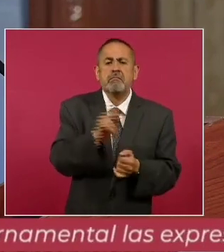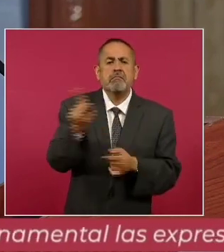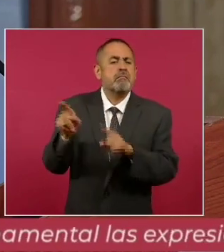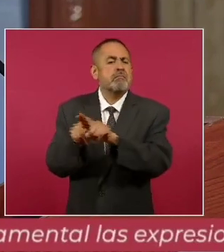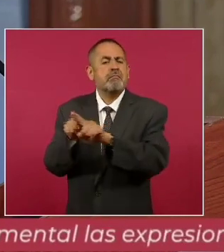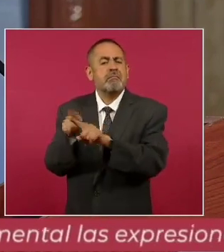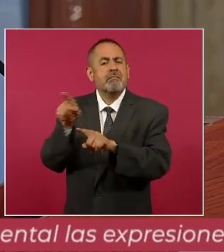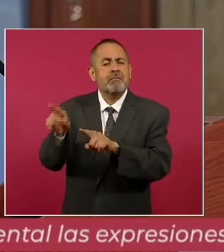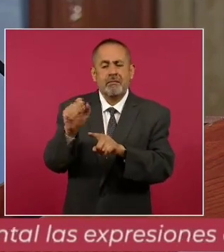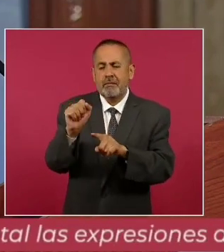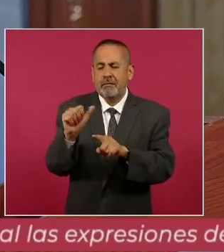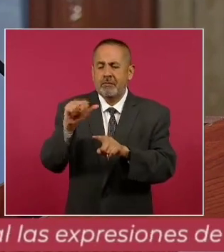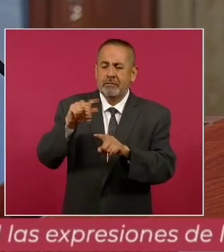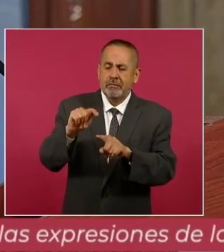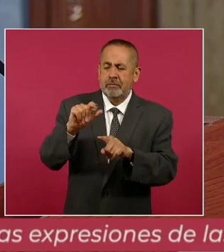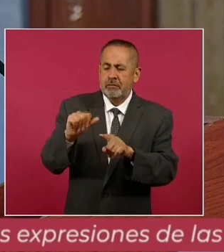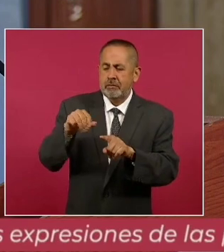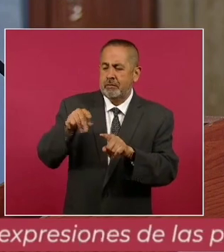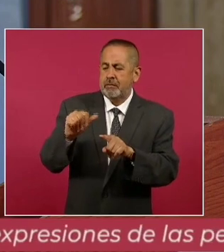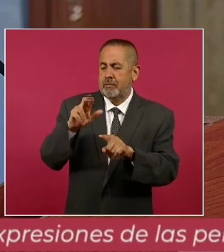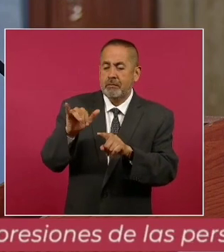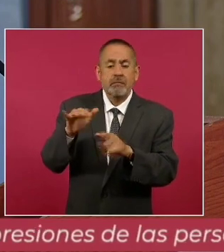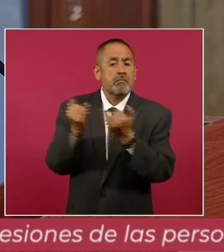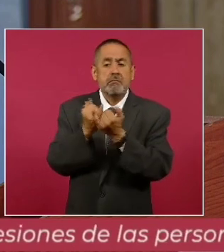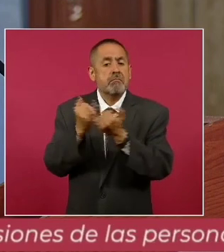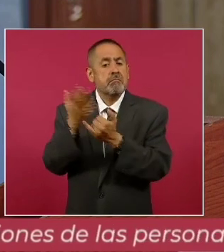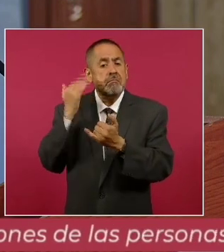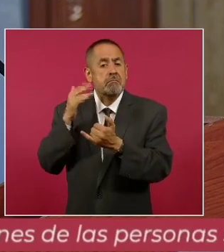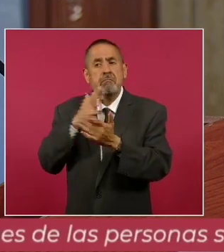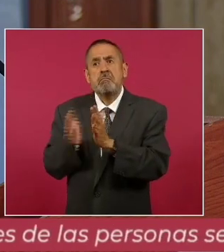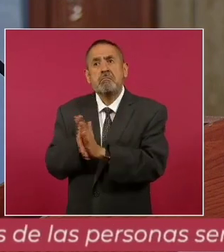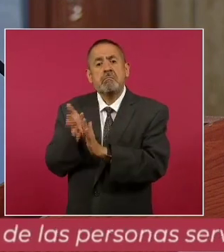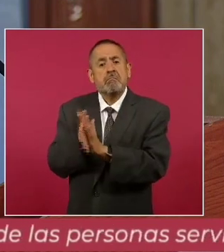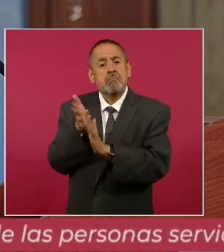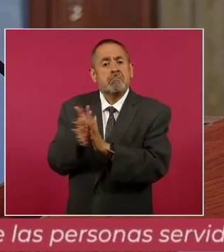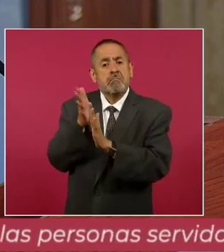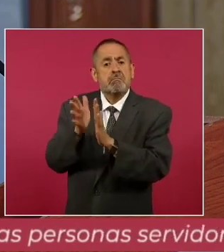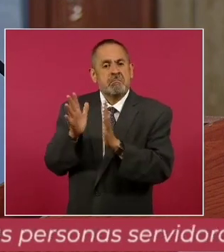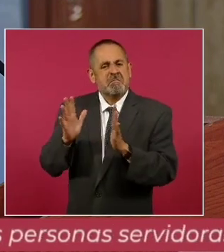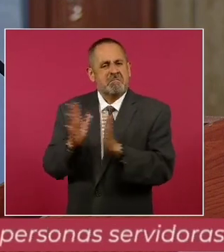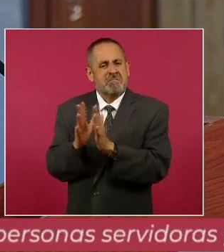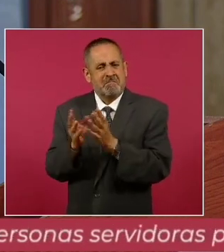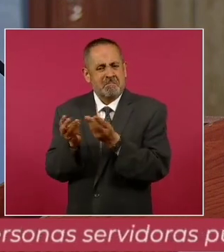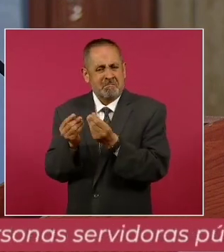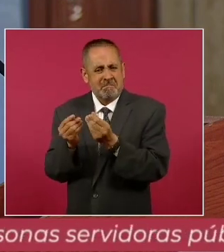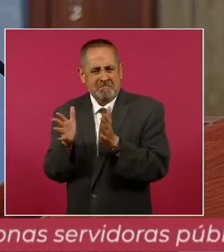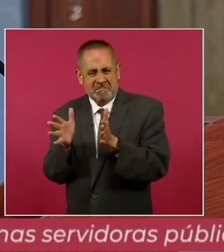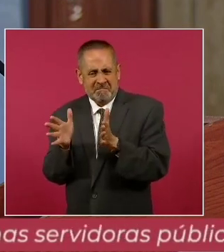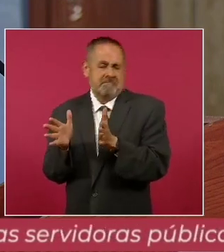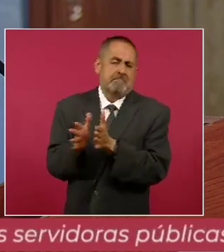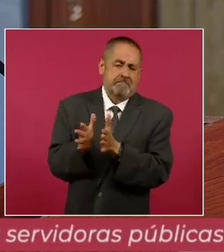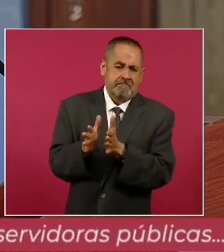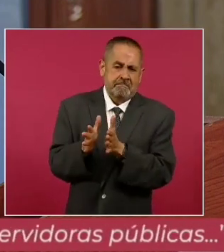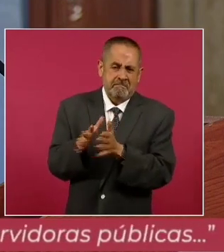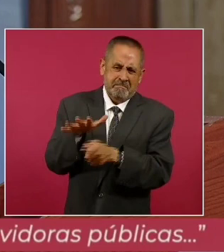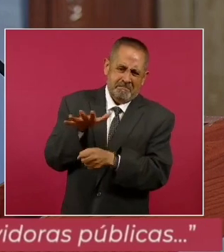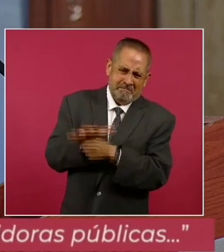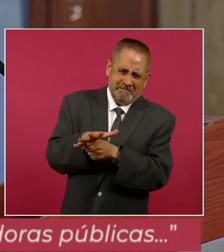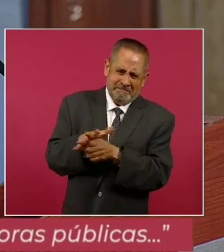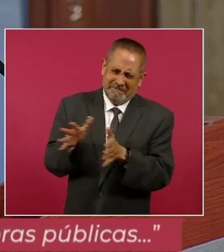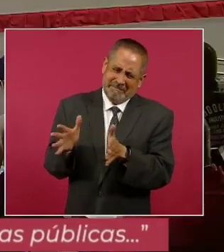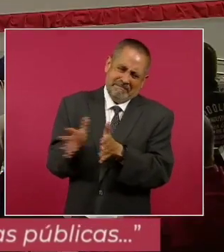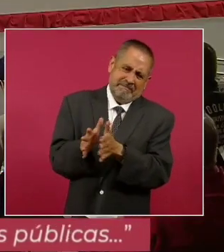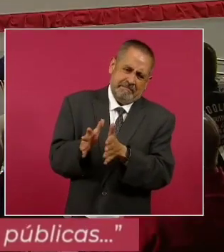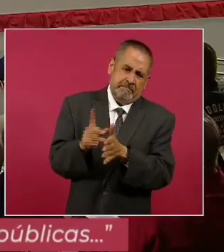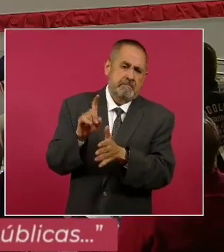en la taguía Aguas Arriba. Con este tipo de membrana se evitaron las filtraciones en la presa Santa